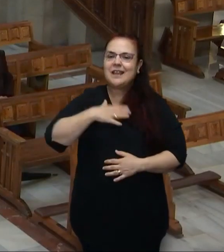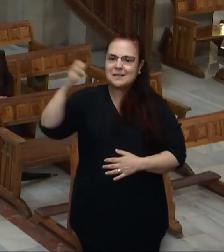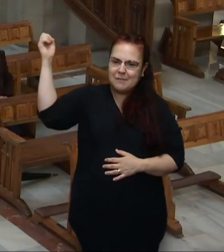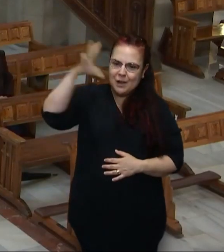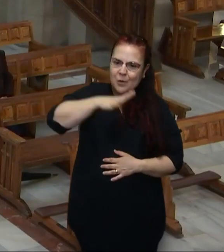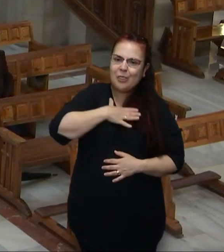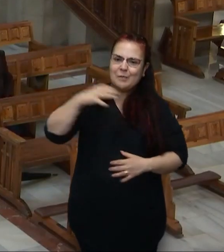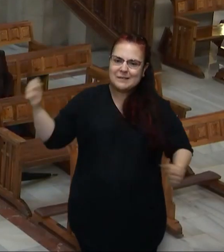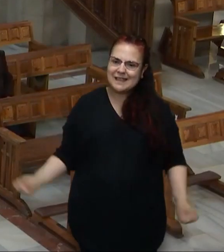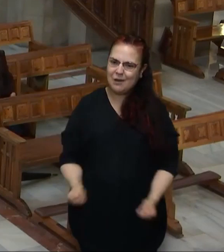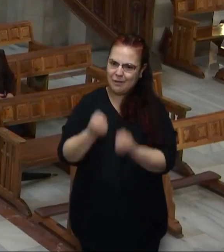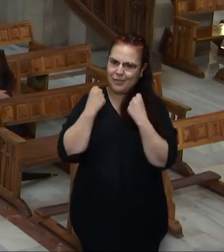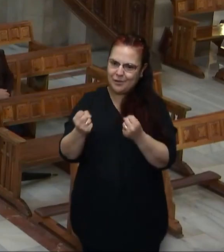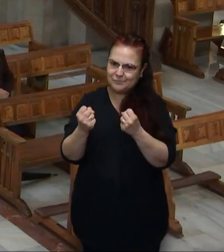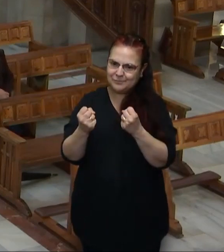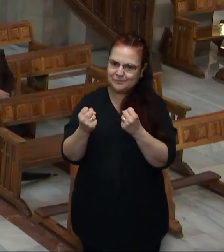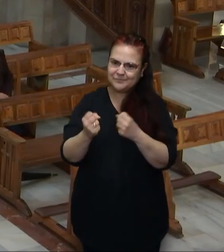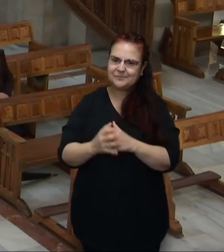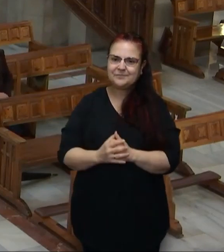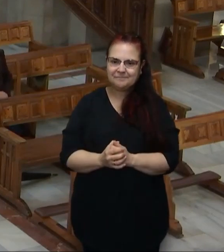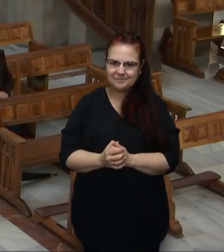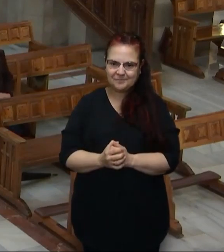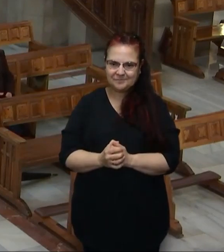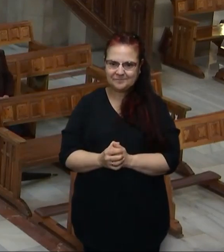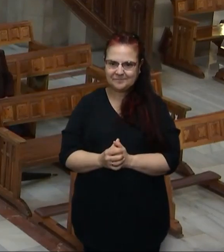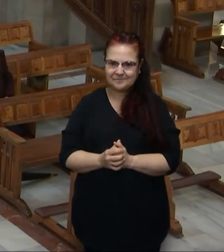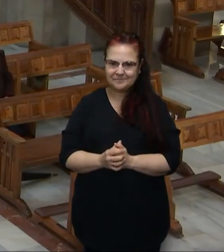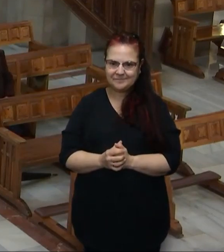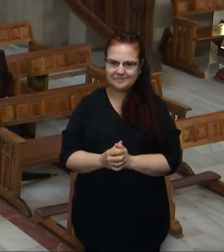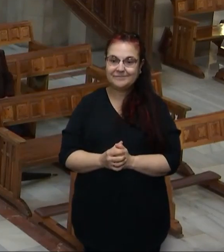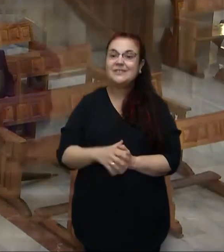luz y mi salvación.